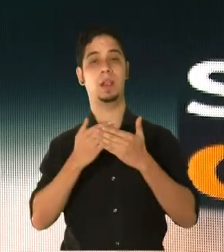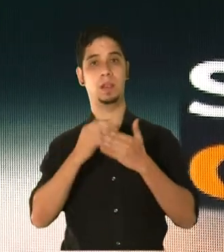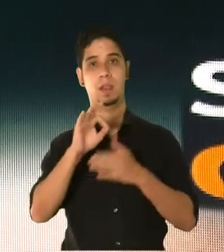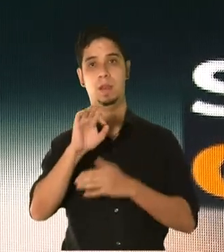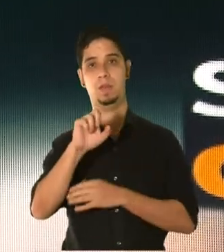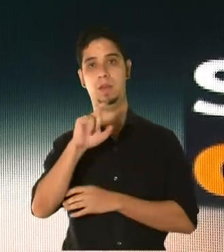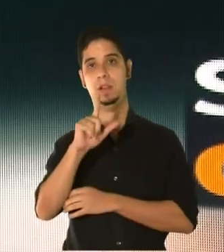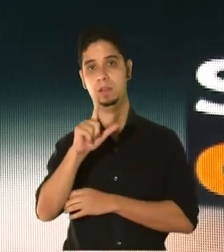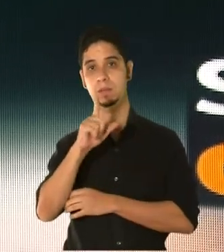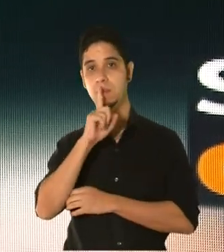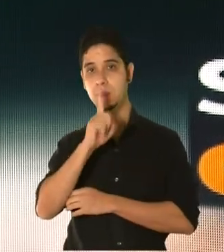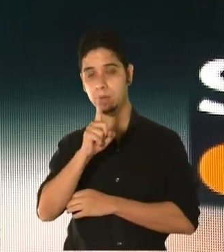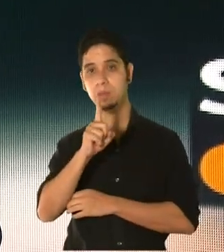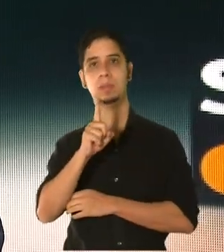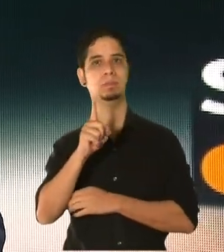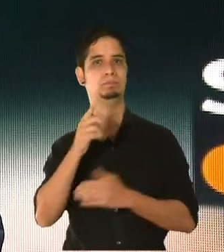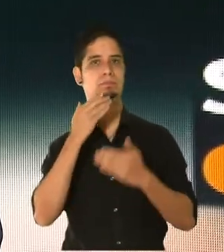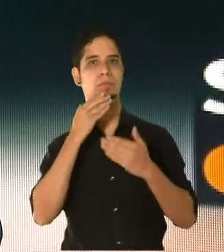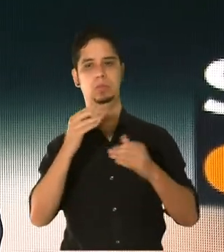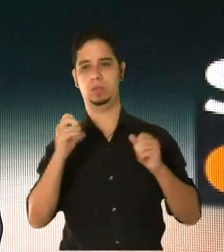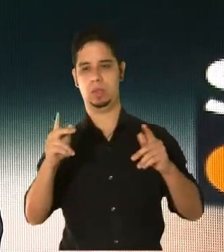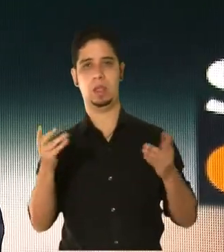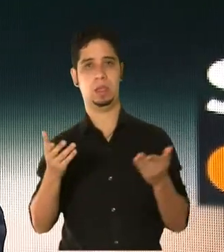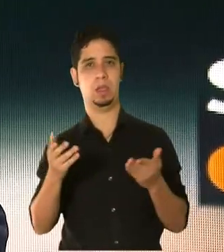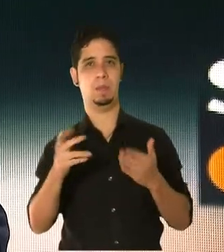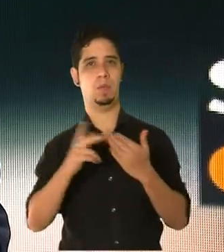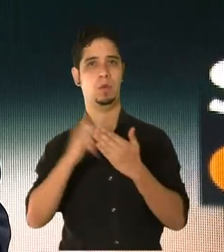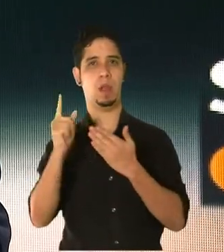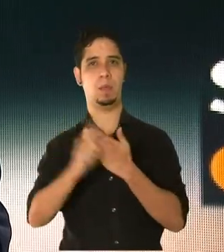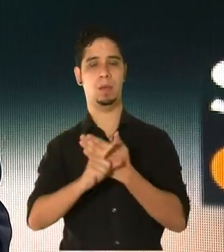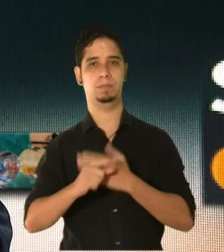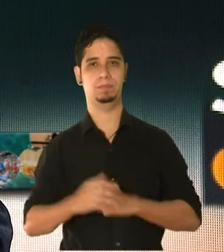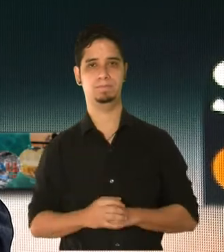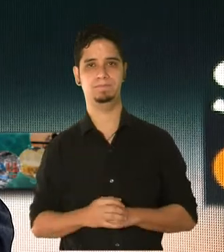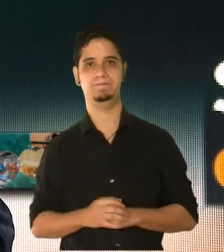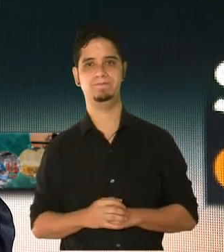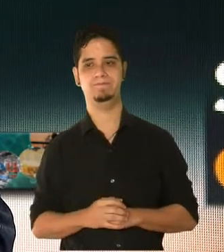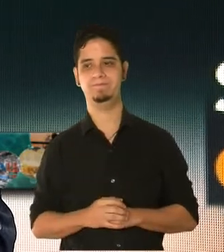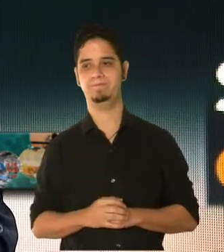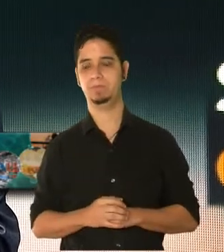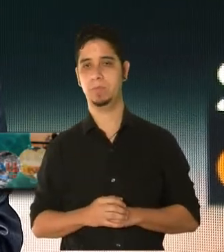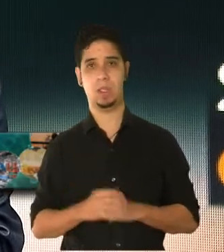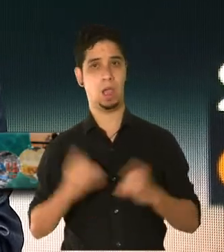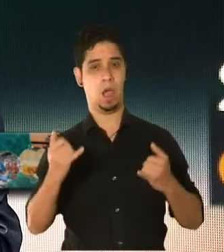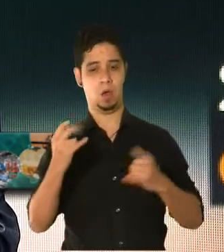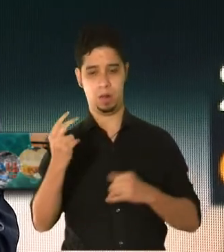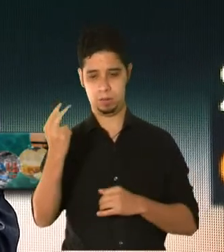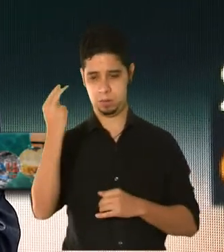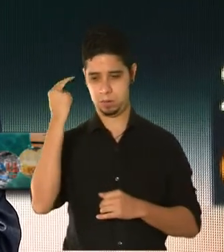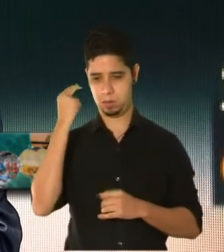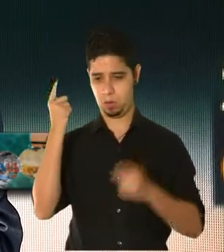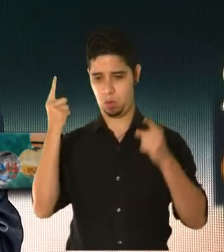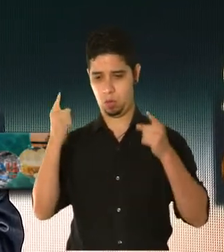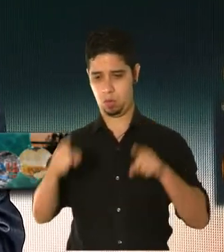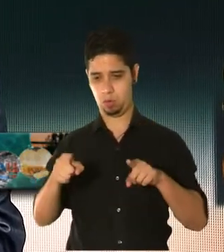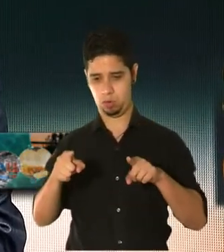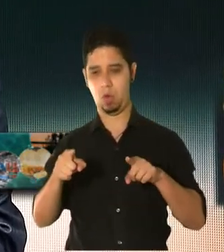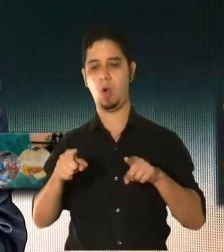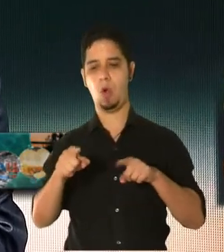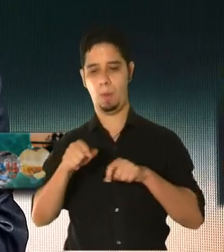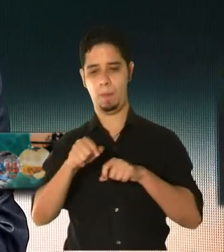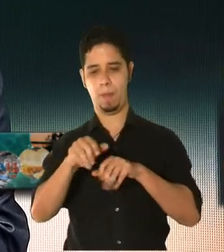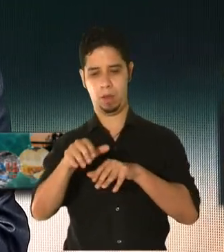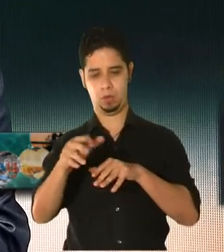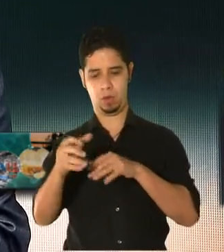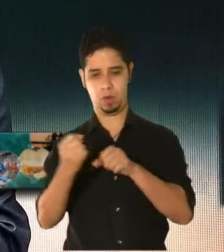gracias por la oportunidad de estar en el programa la verdad que haciendo una retrospección de lo que pasó en marzo del año pasado